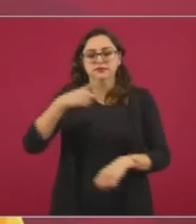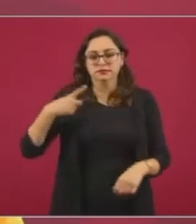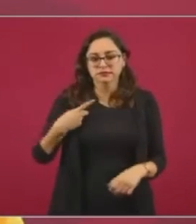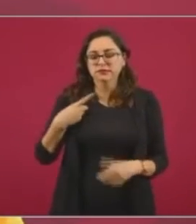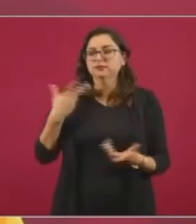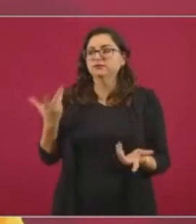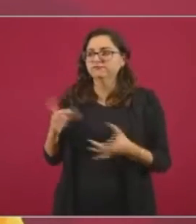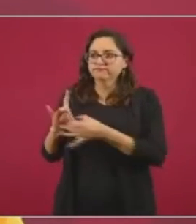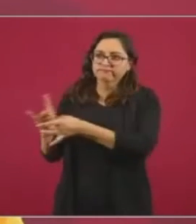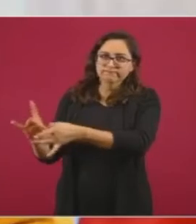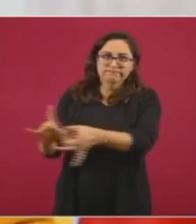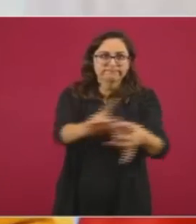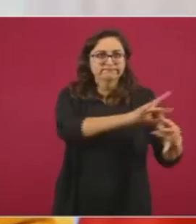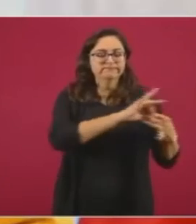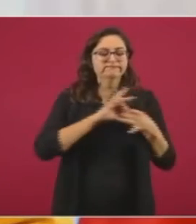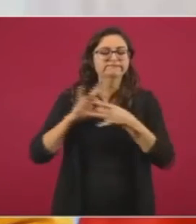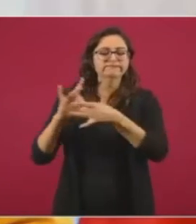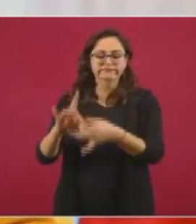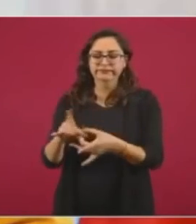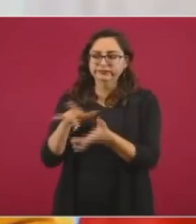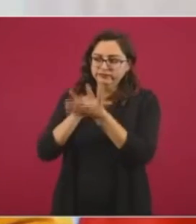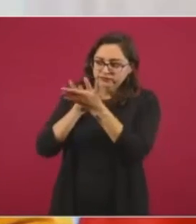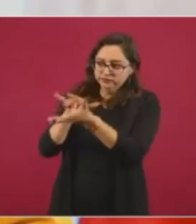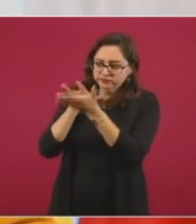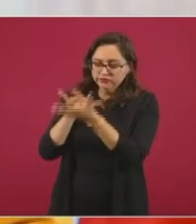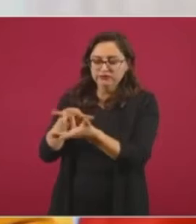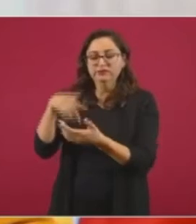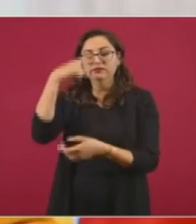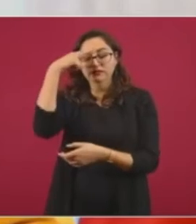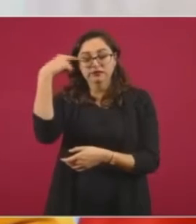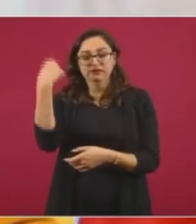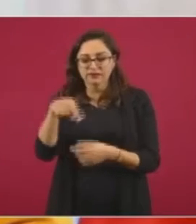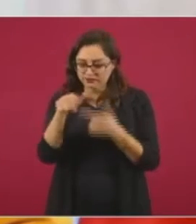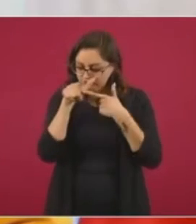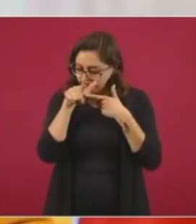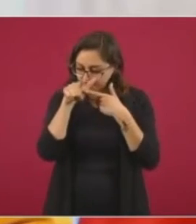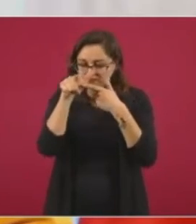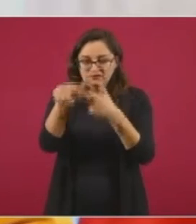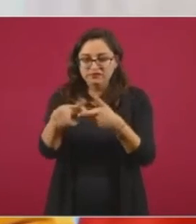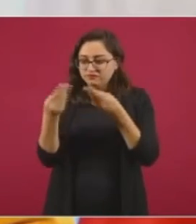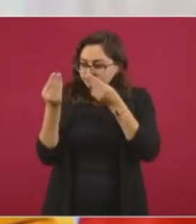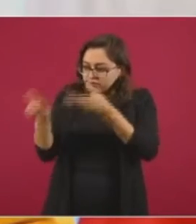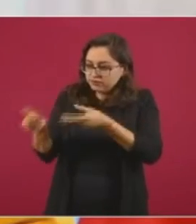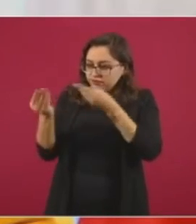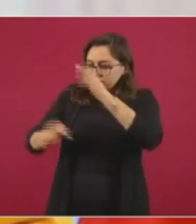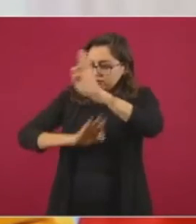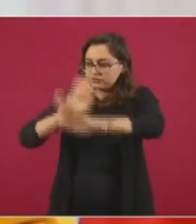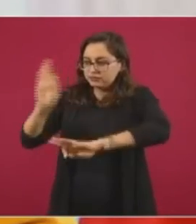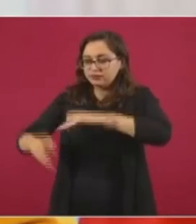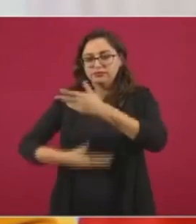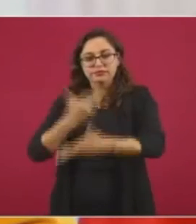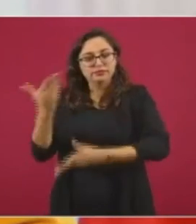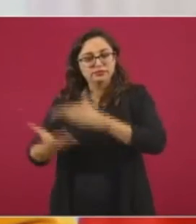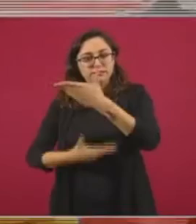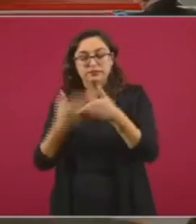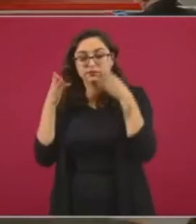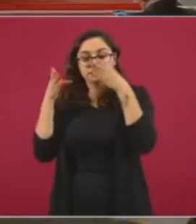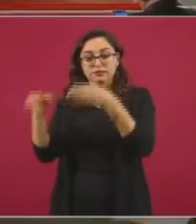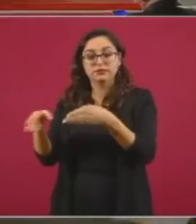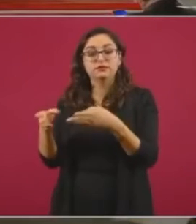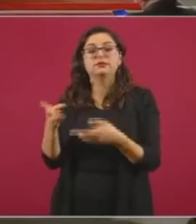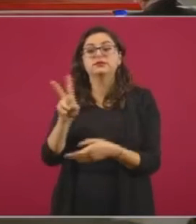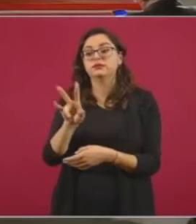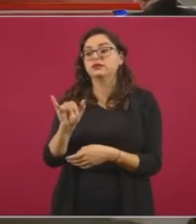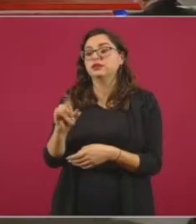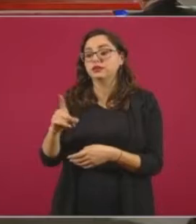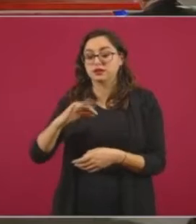solidaridad mundial, con el fin de mantener en funcionamiento los servicios esenciales relativos al VIH durante